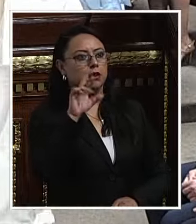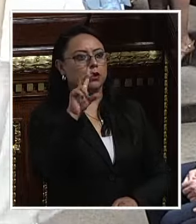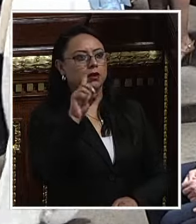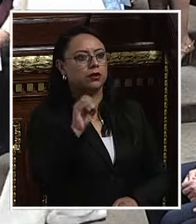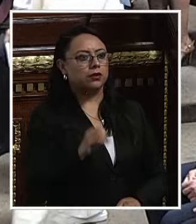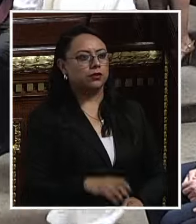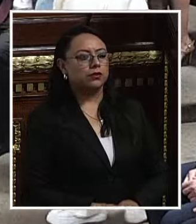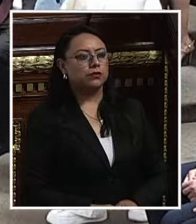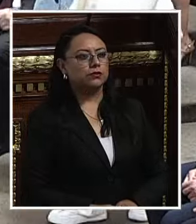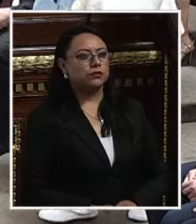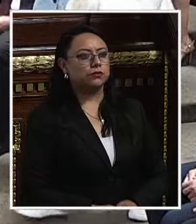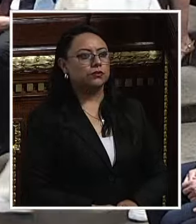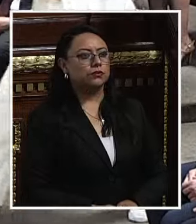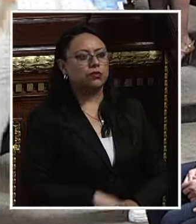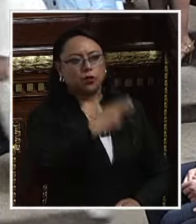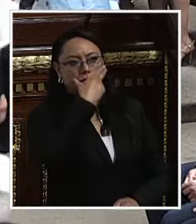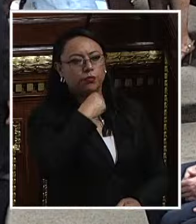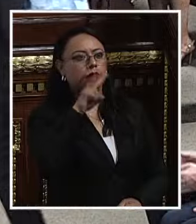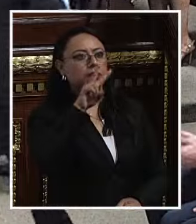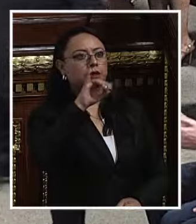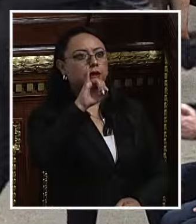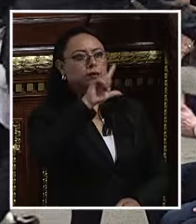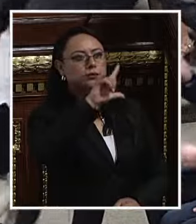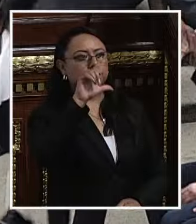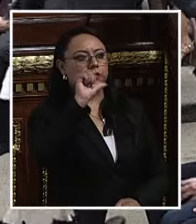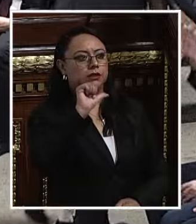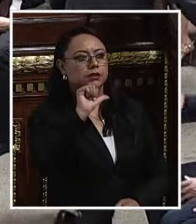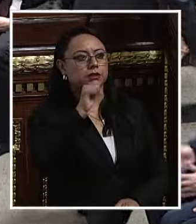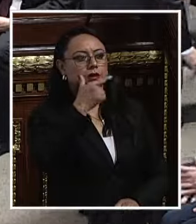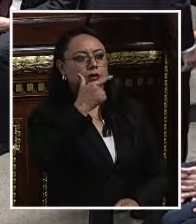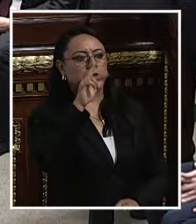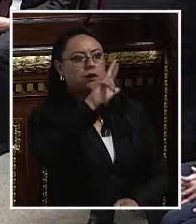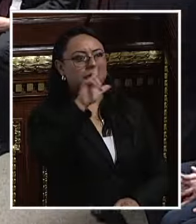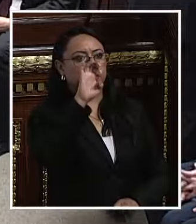Villarreal Cantú Ernesto.